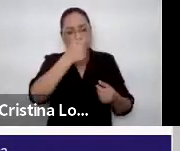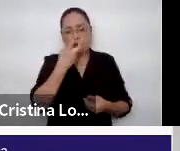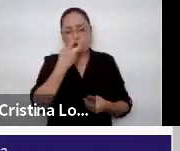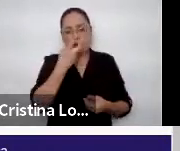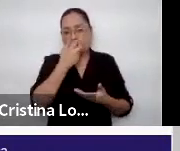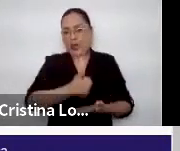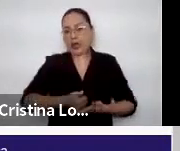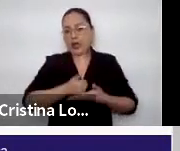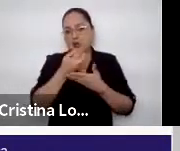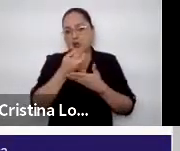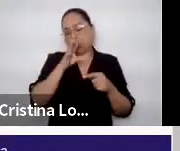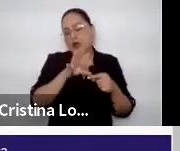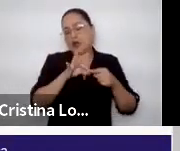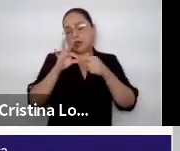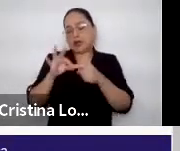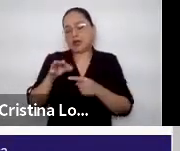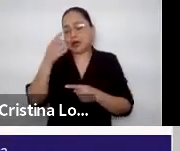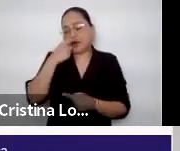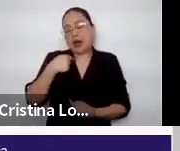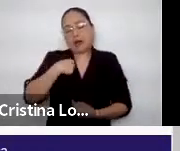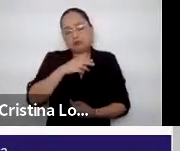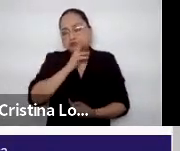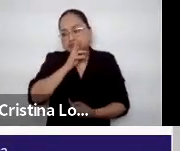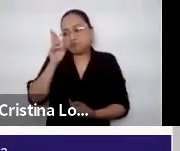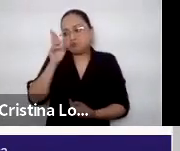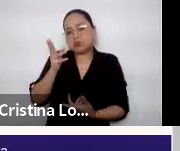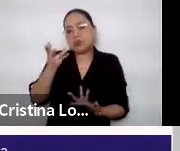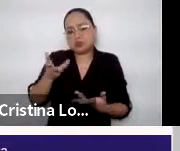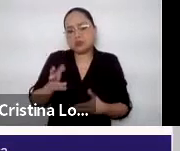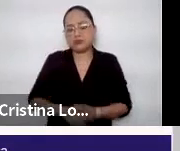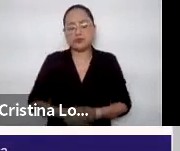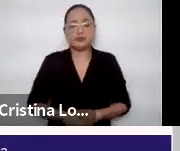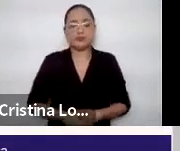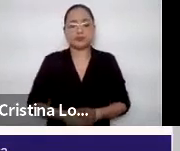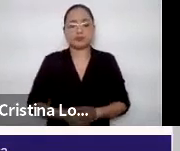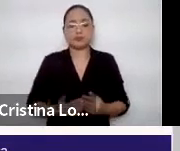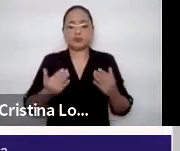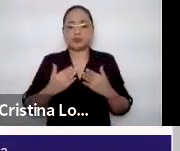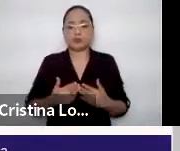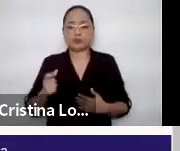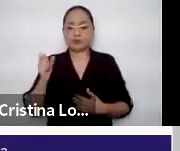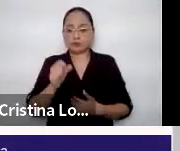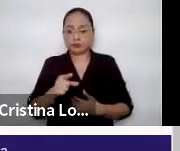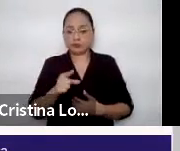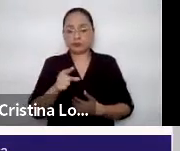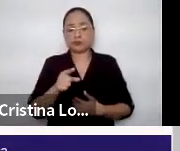o de guía para ello. ¿Correcto? Bien, y también